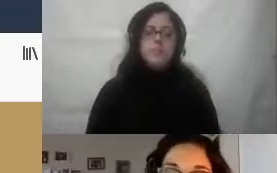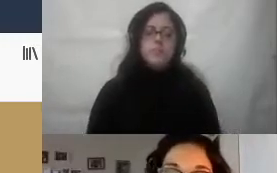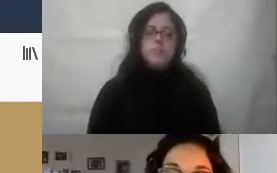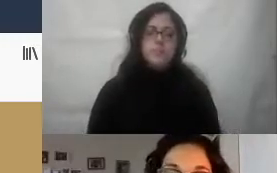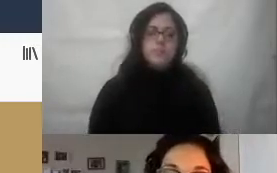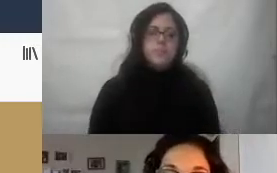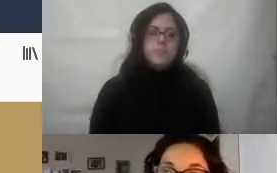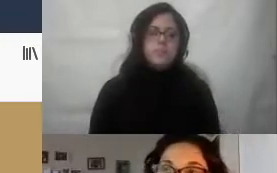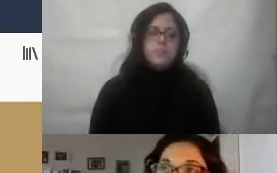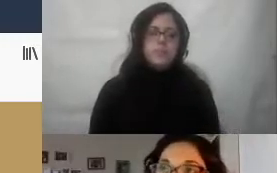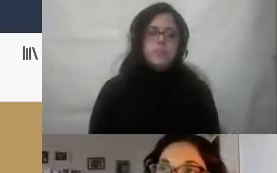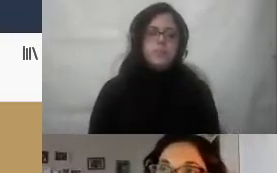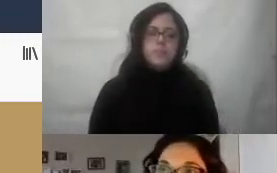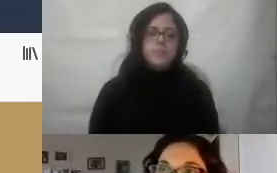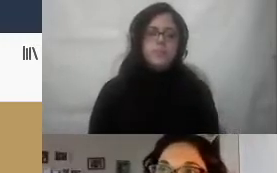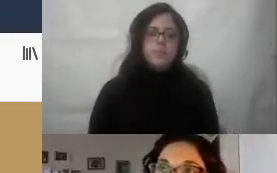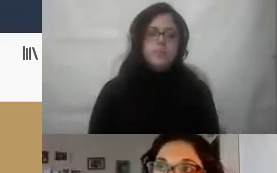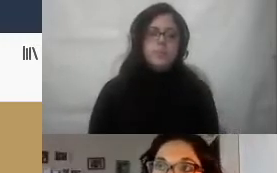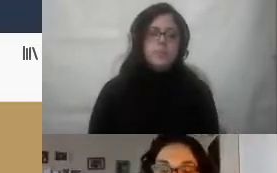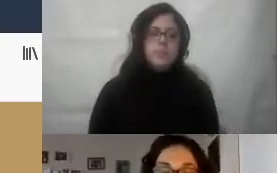Y voy a empezar a redactar.